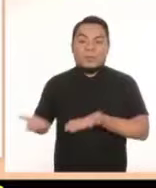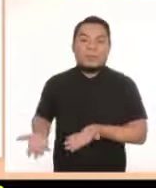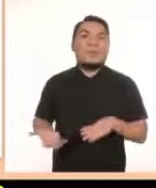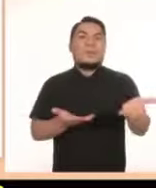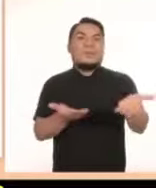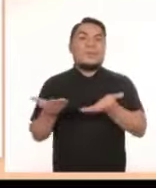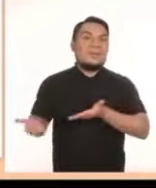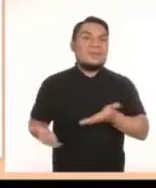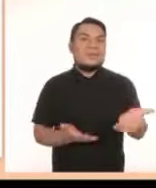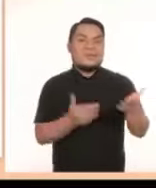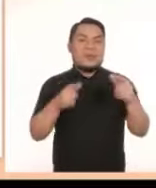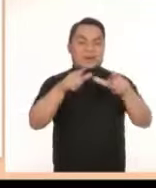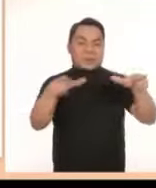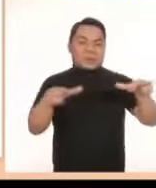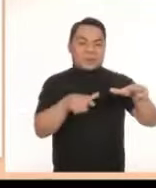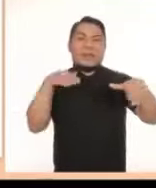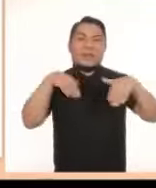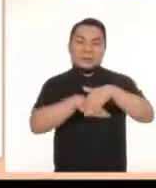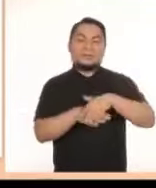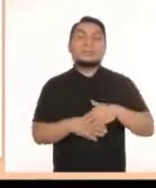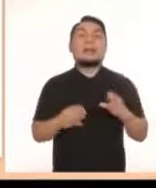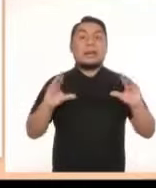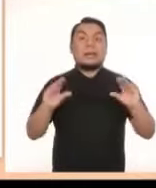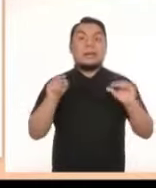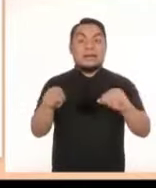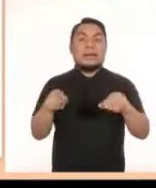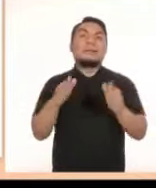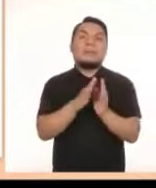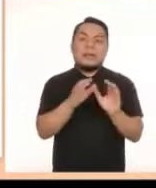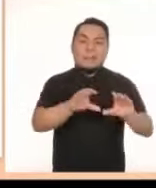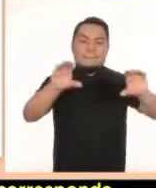habitación. Colocar los cojines en el sofá.